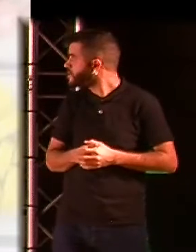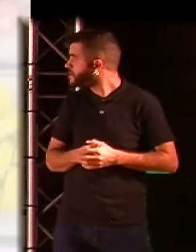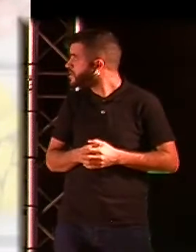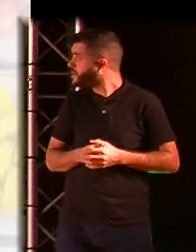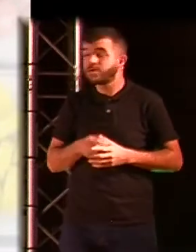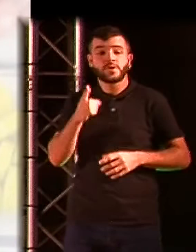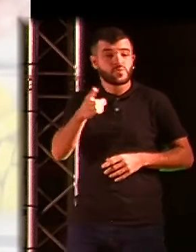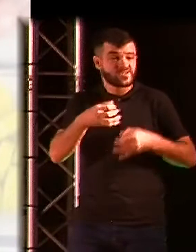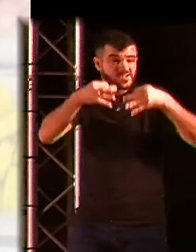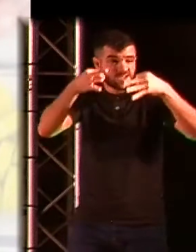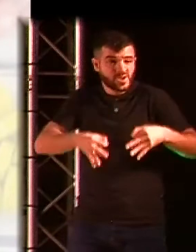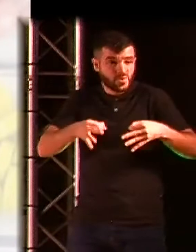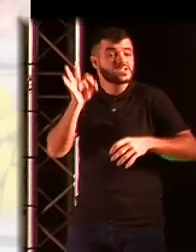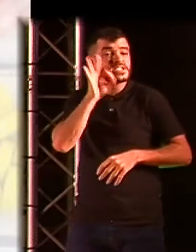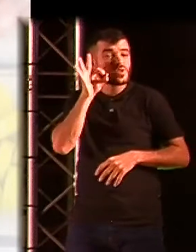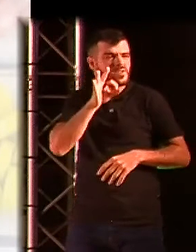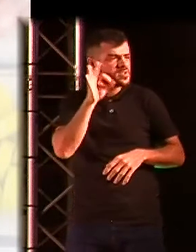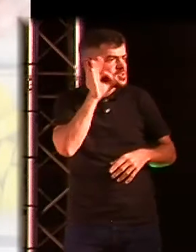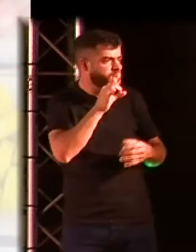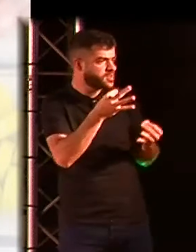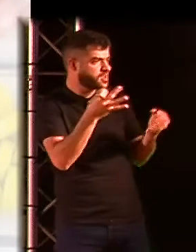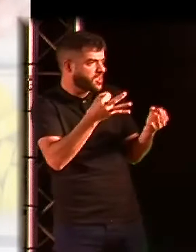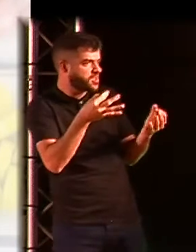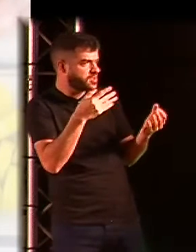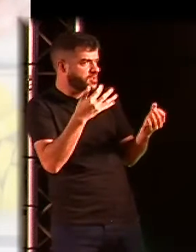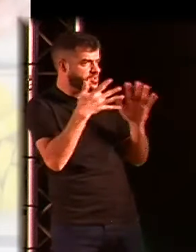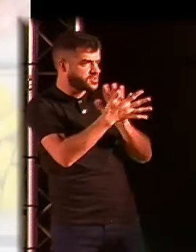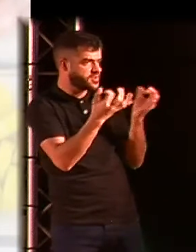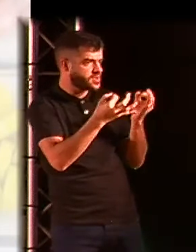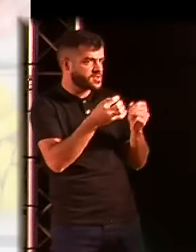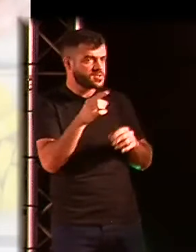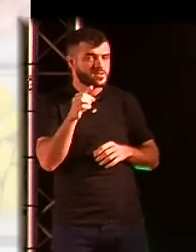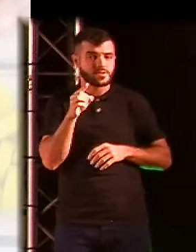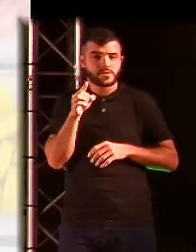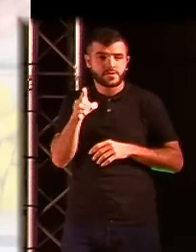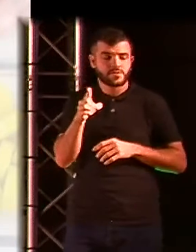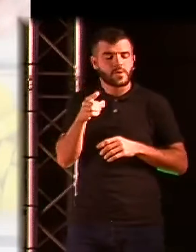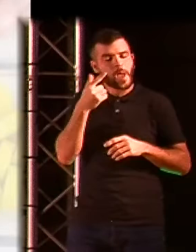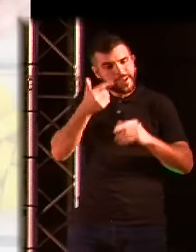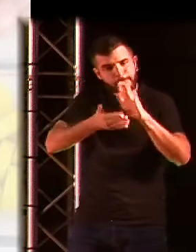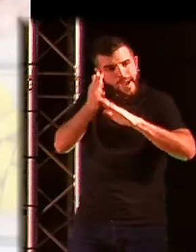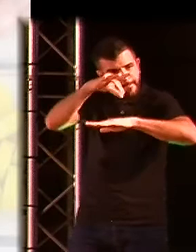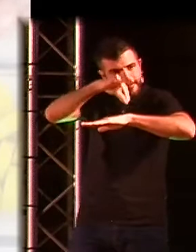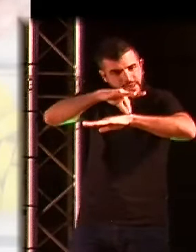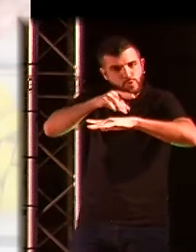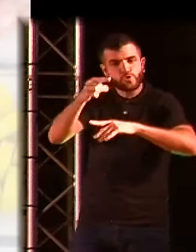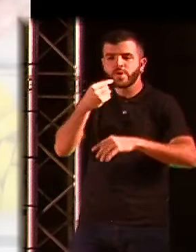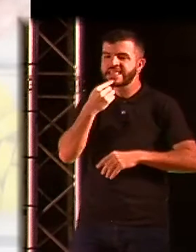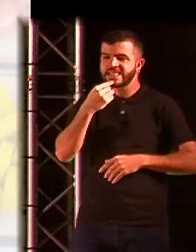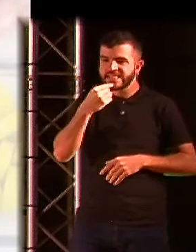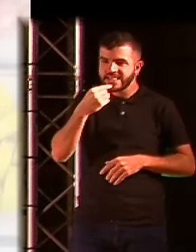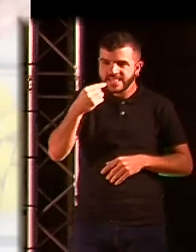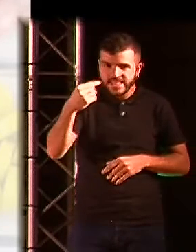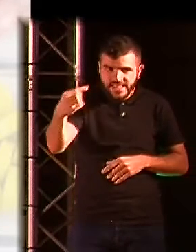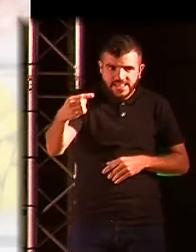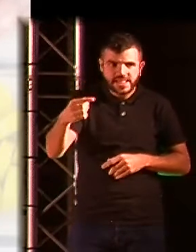Tendré el síndrome. ¿El síndrome? ¿Y qué es eso? Mire, señora, vaya al médico, dígale que es drogadicta y